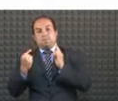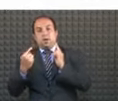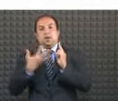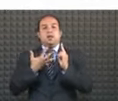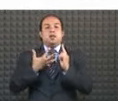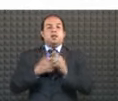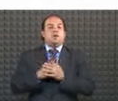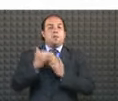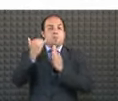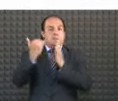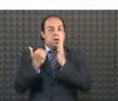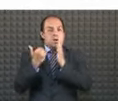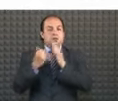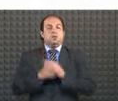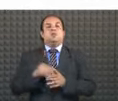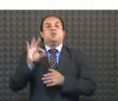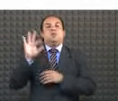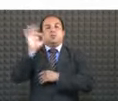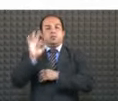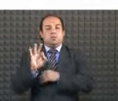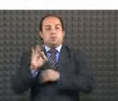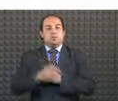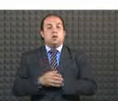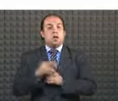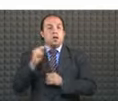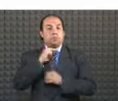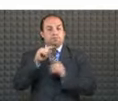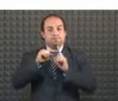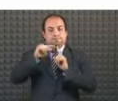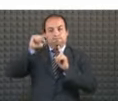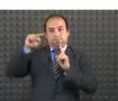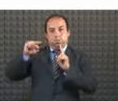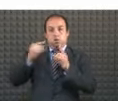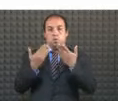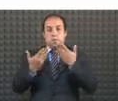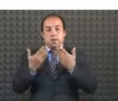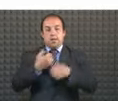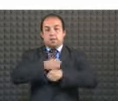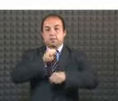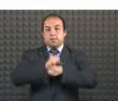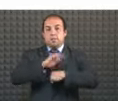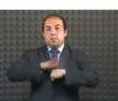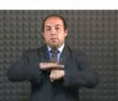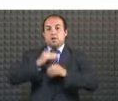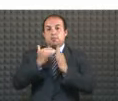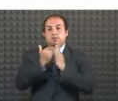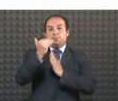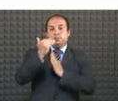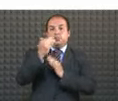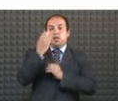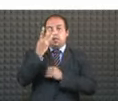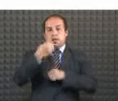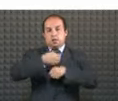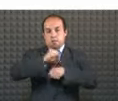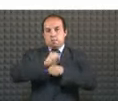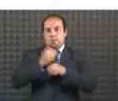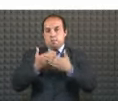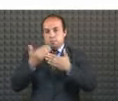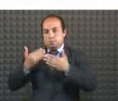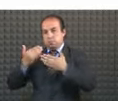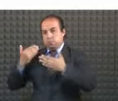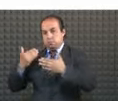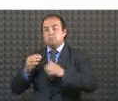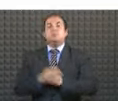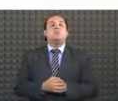reducción de cerca del 40% de la velocidad del crecimiento comparado con la semana que más crecimiento tuvimos, que fue hace 3 semanas.